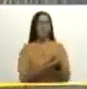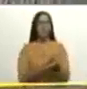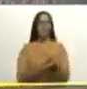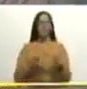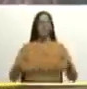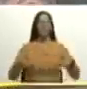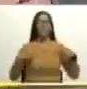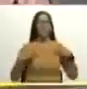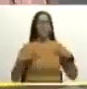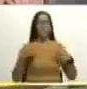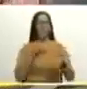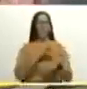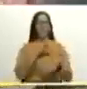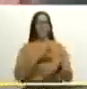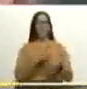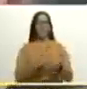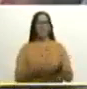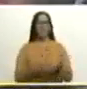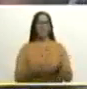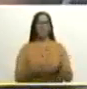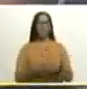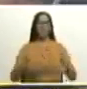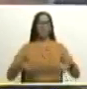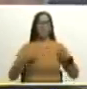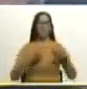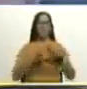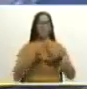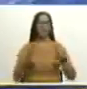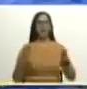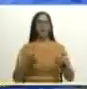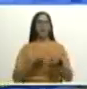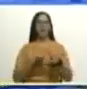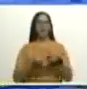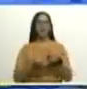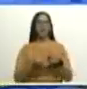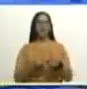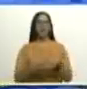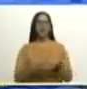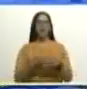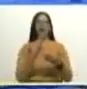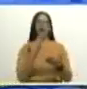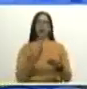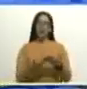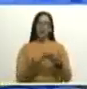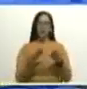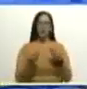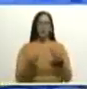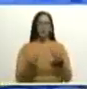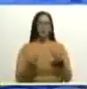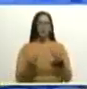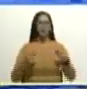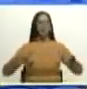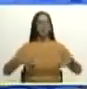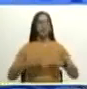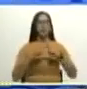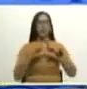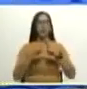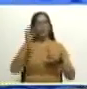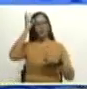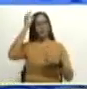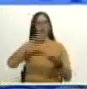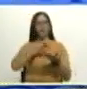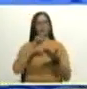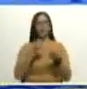vida en sociedad, de vida en paz. Así que agradezco mucho este encuentro del Consejo